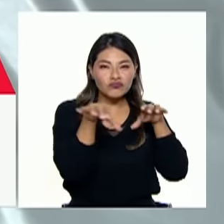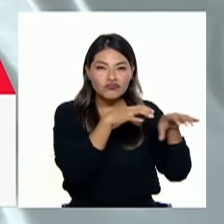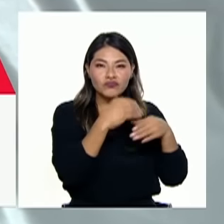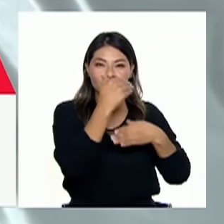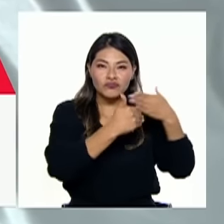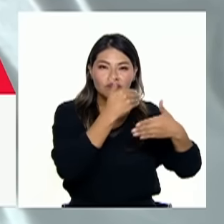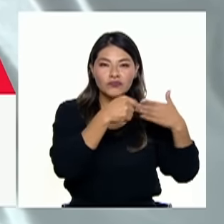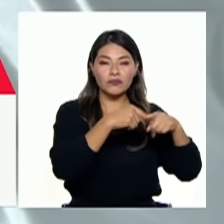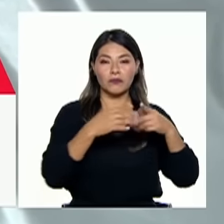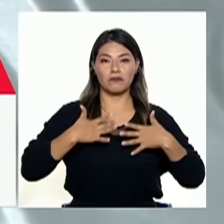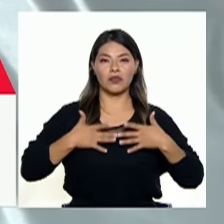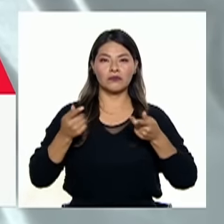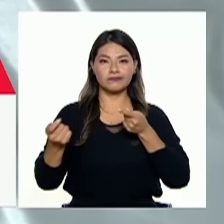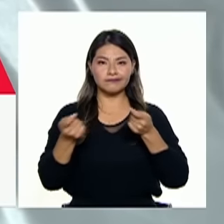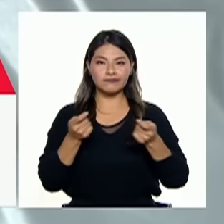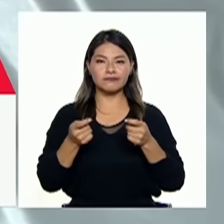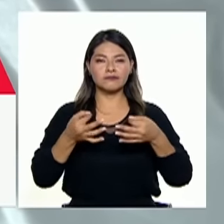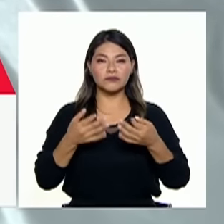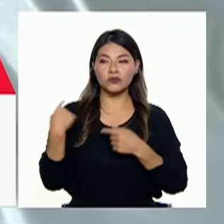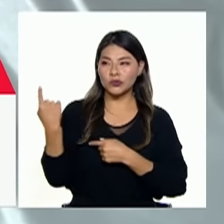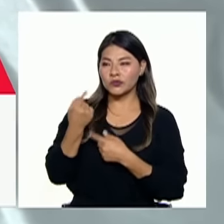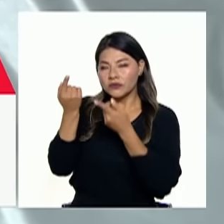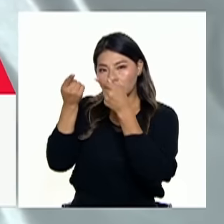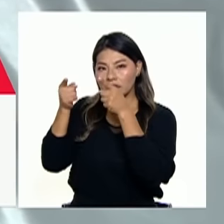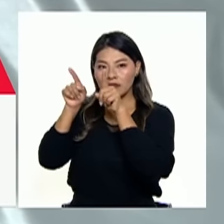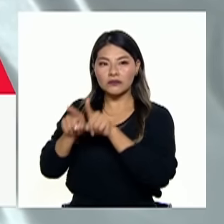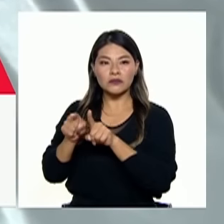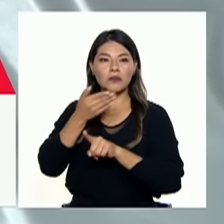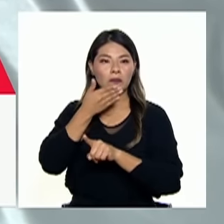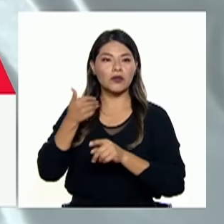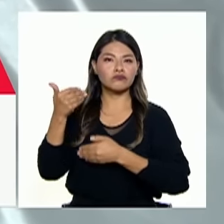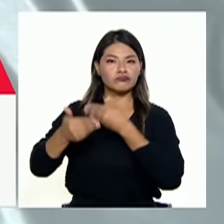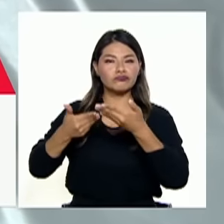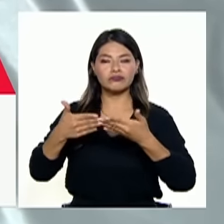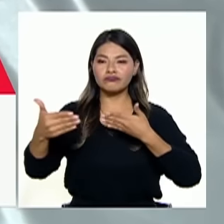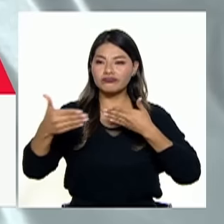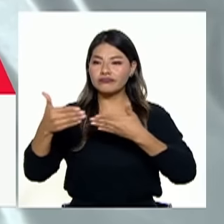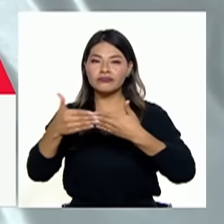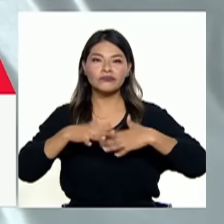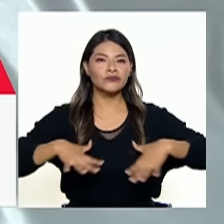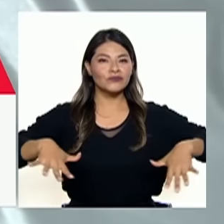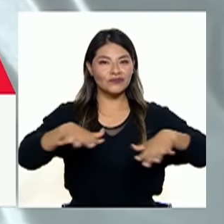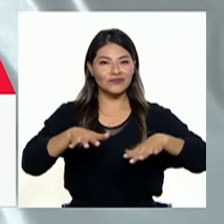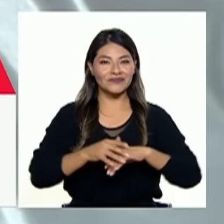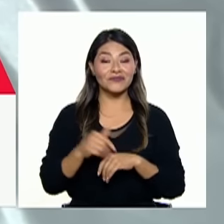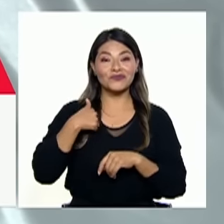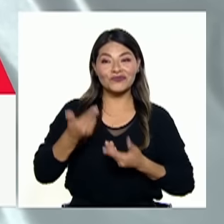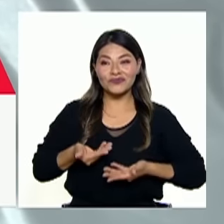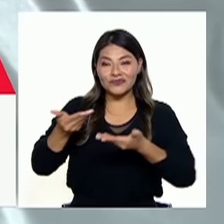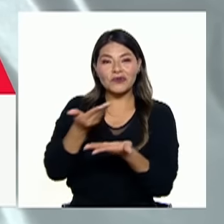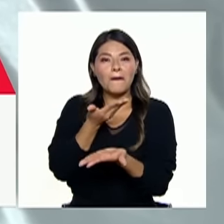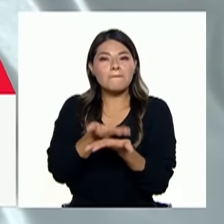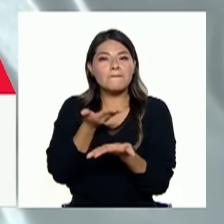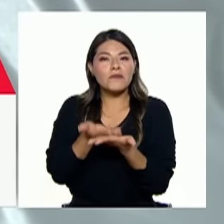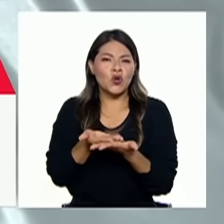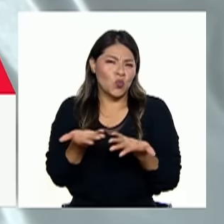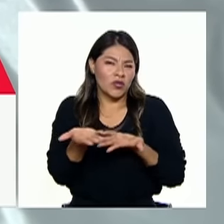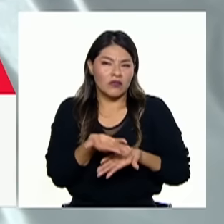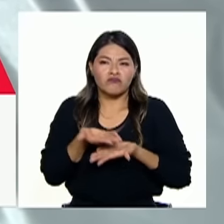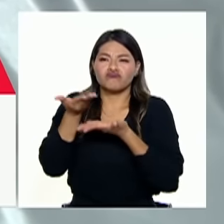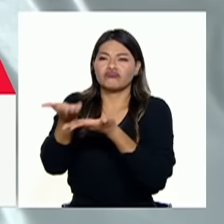al inicio de mi gestión, decidimos acercarnos a las regiones, llevando la propuesta de nuestro gremio plasmada